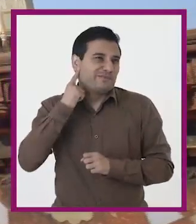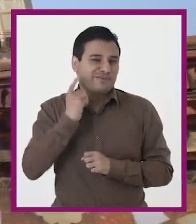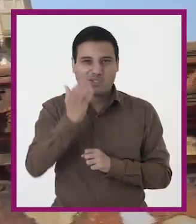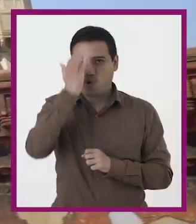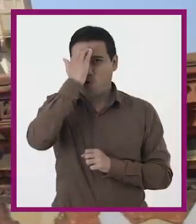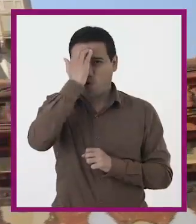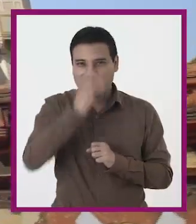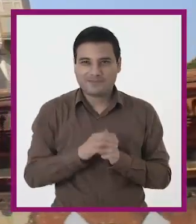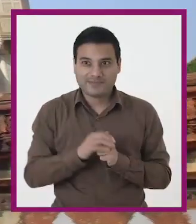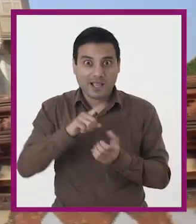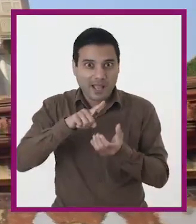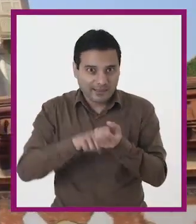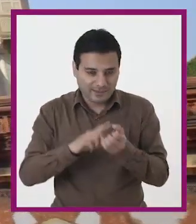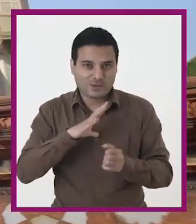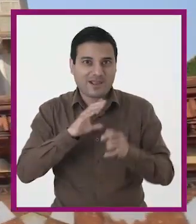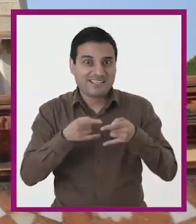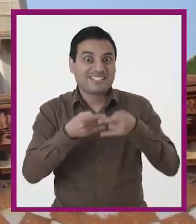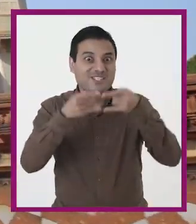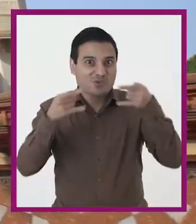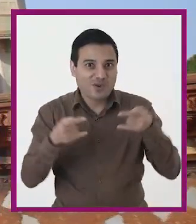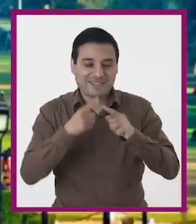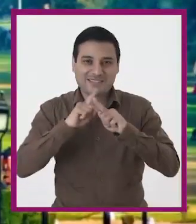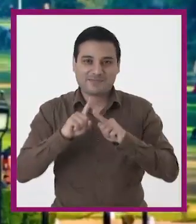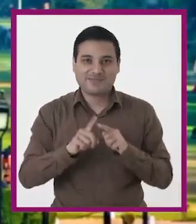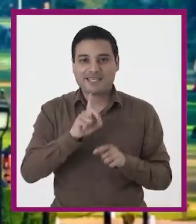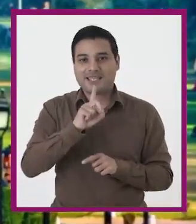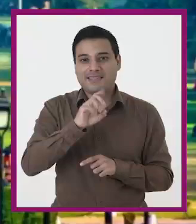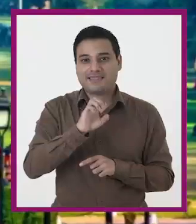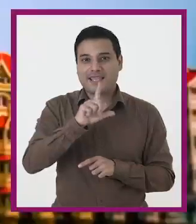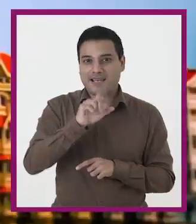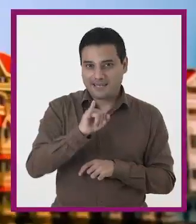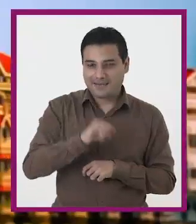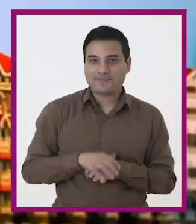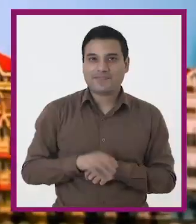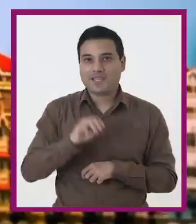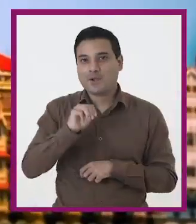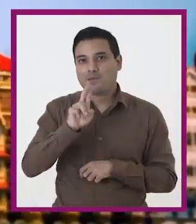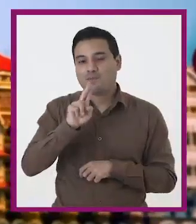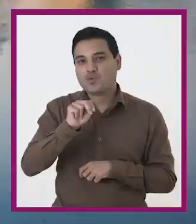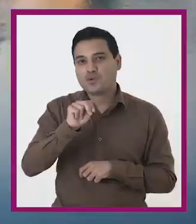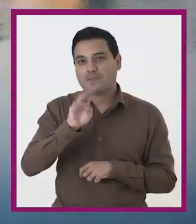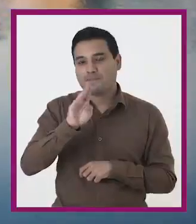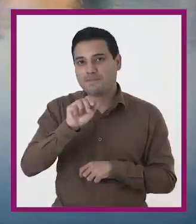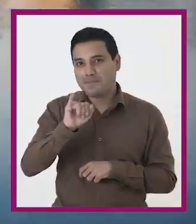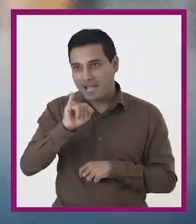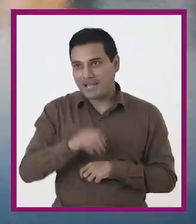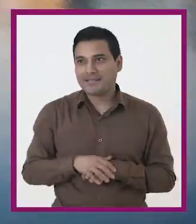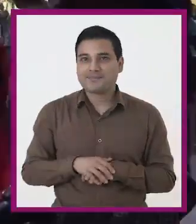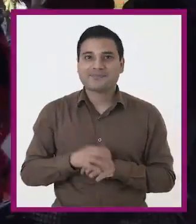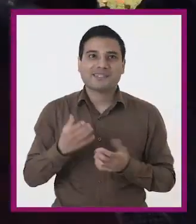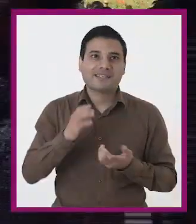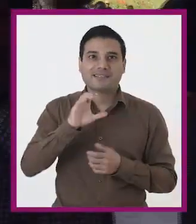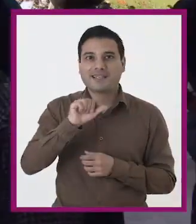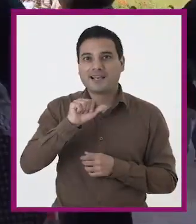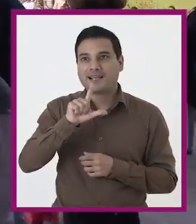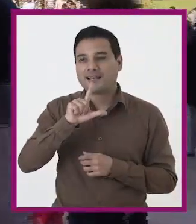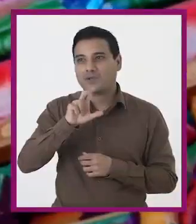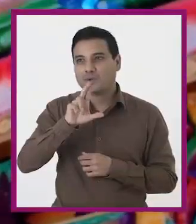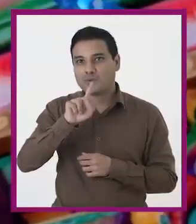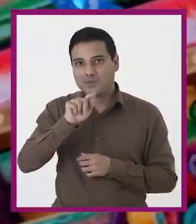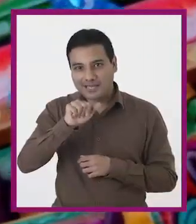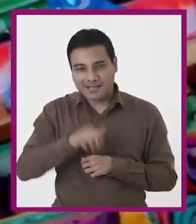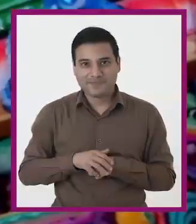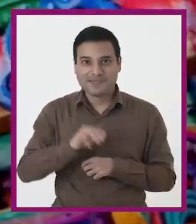con acentos de misterios insondables. Delhi, Mumbai, Kolkata, Varanasi,